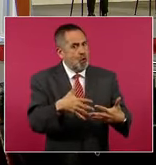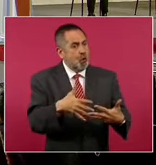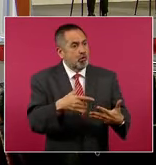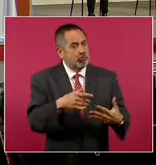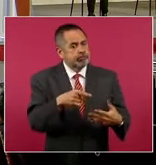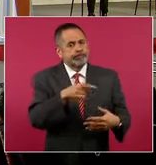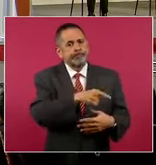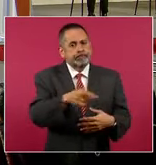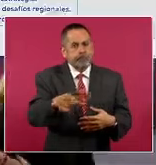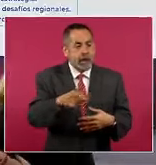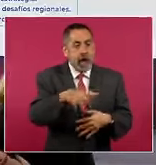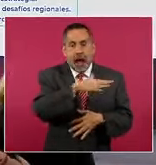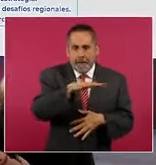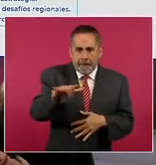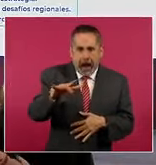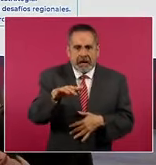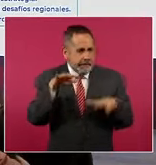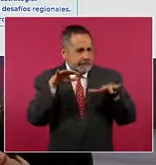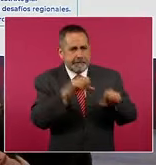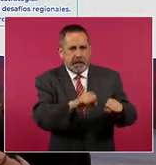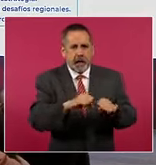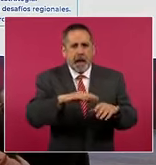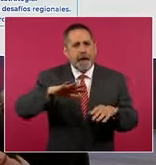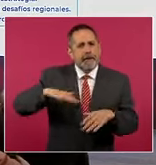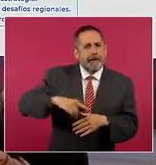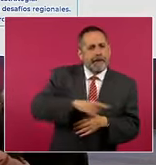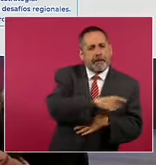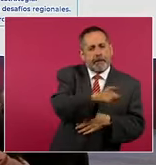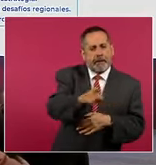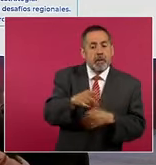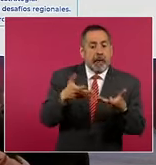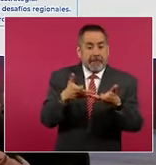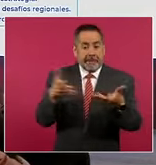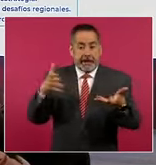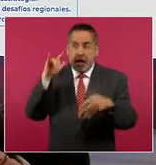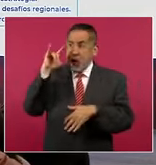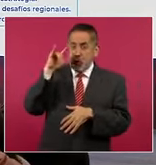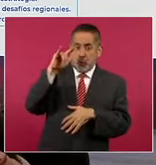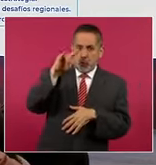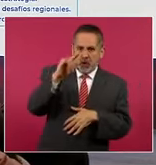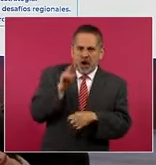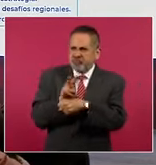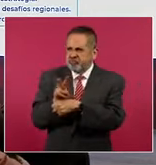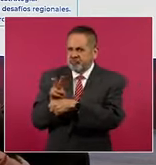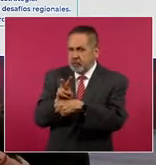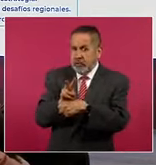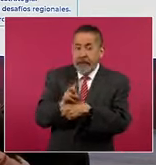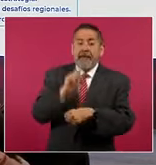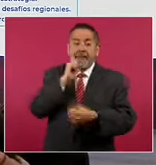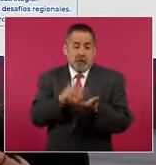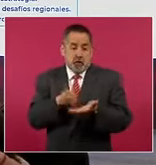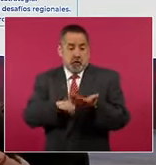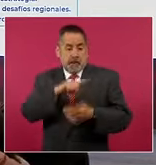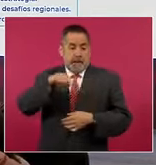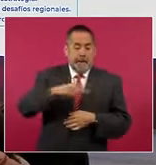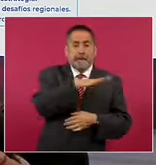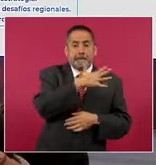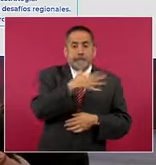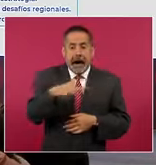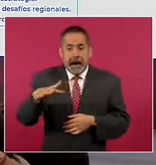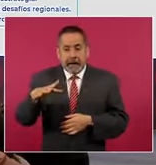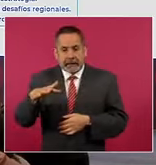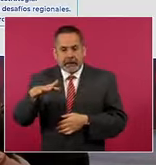en el mar, pues están utilizando esta ruta porque también la ruta terrestre la tenemos cubierta a través de todos los efectivos que se